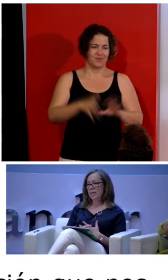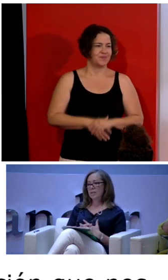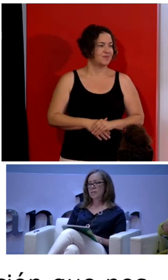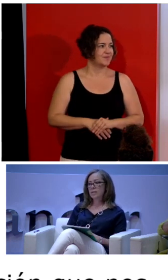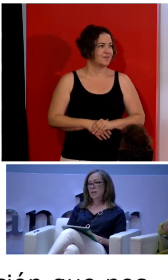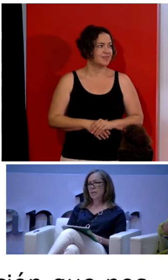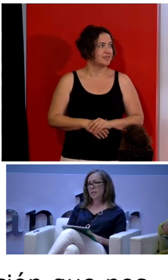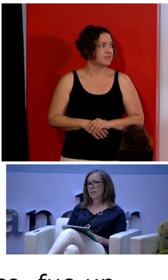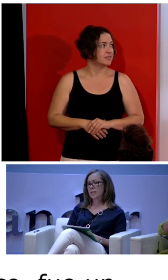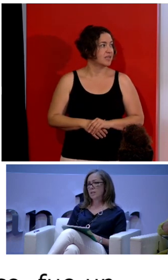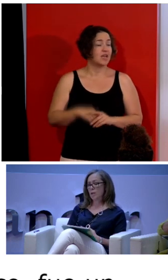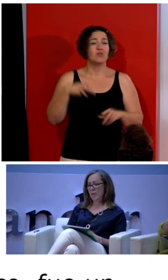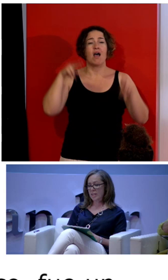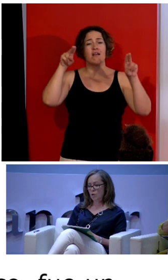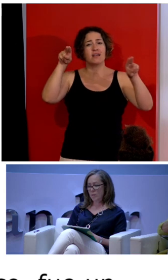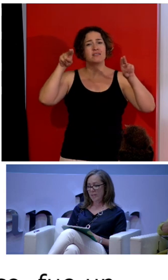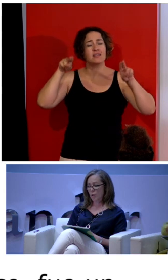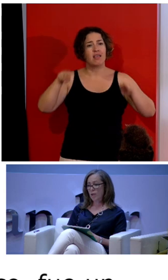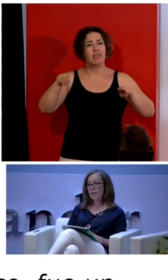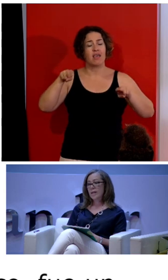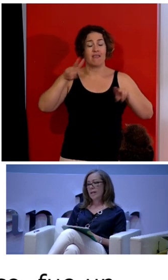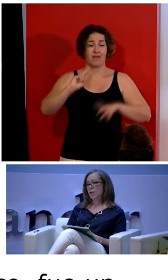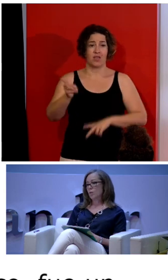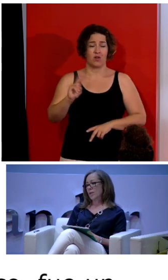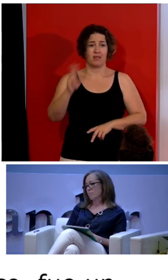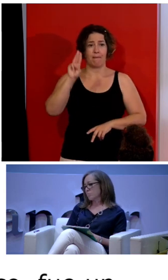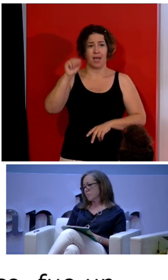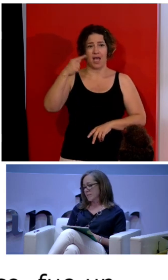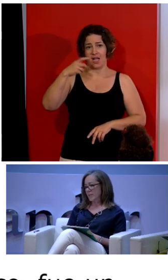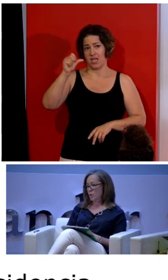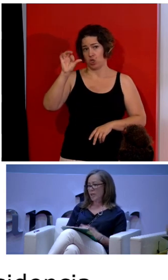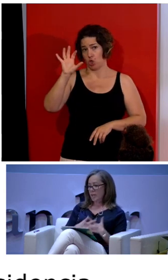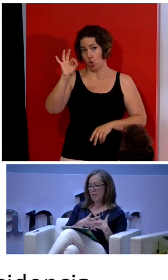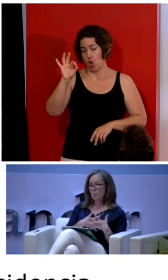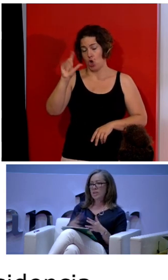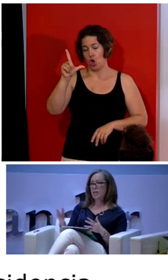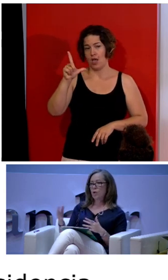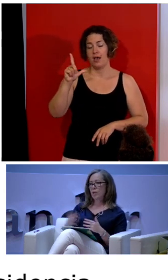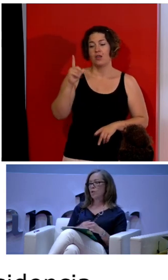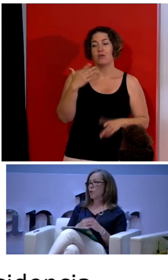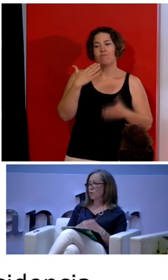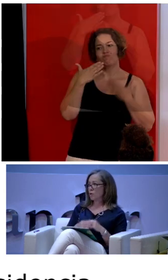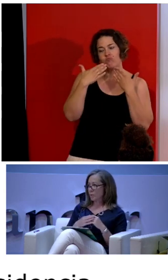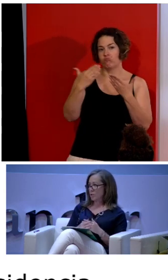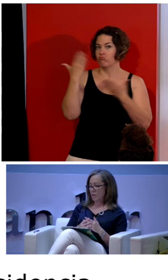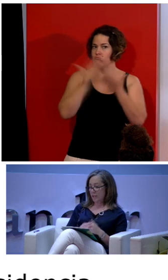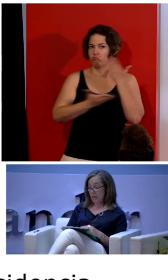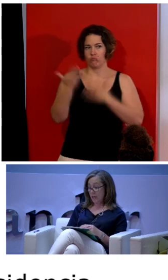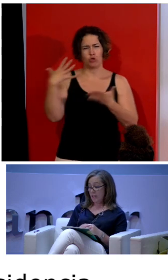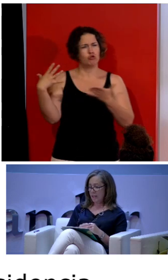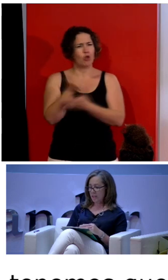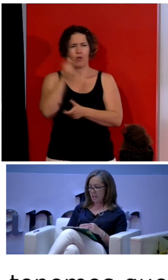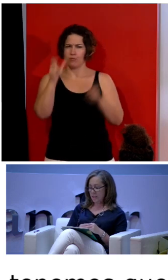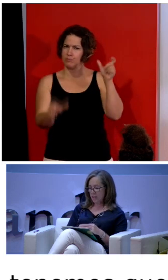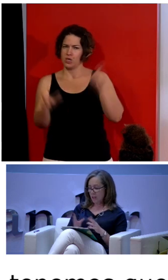Fue la residencia asistida del Parque Sol de Valladolid, en lo cual tenemos que agradecer la inmensa colaboración de todo el personal